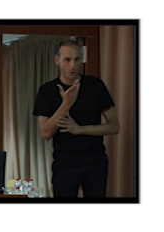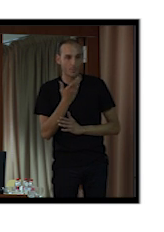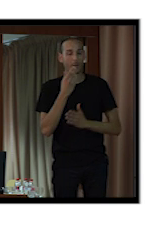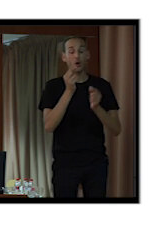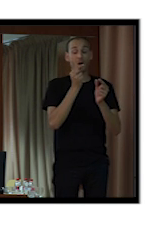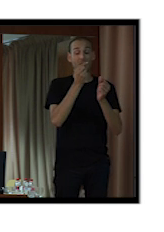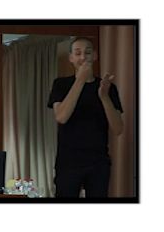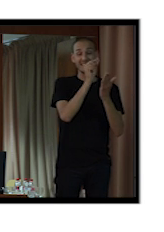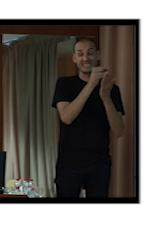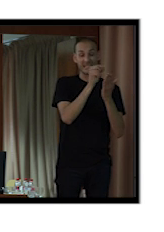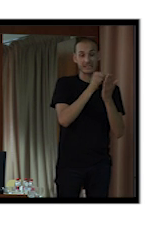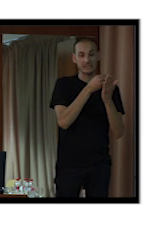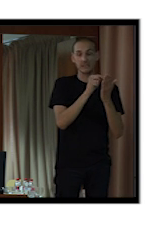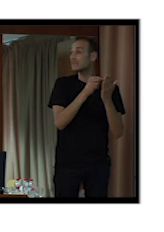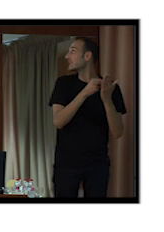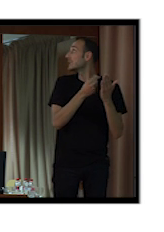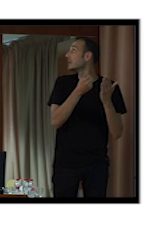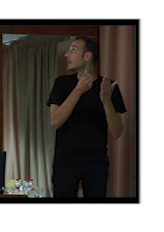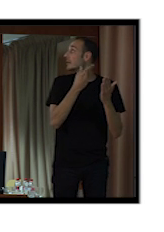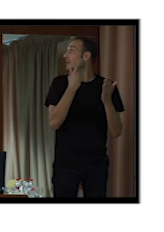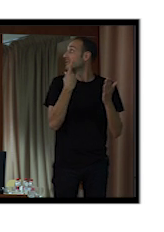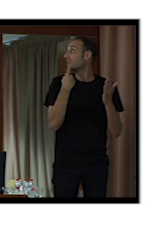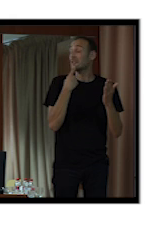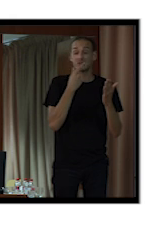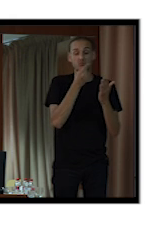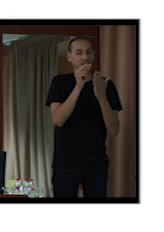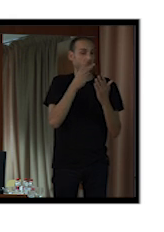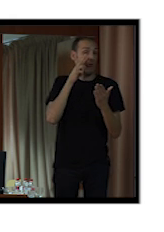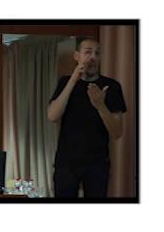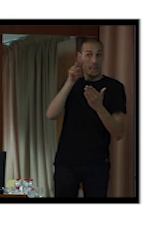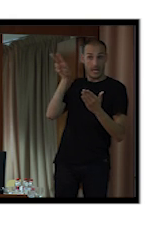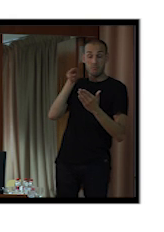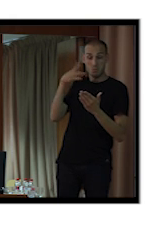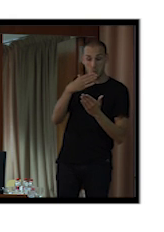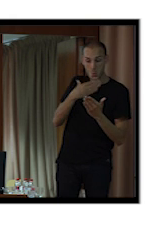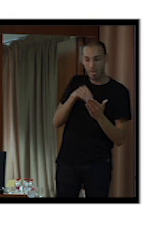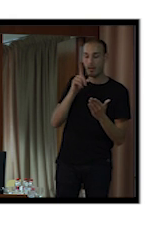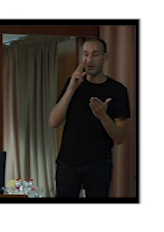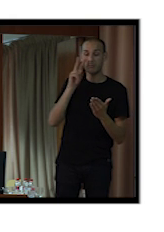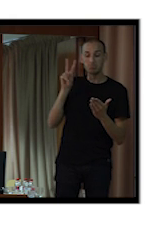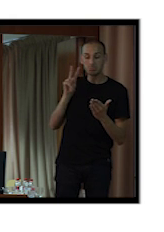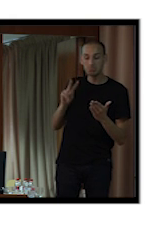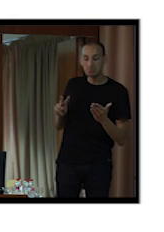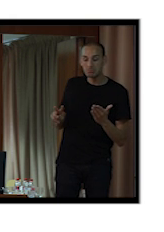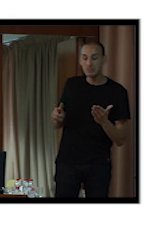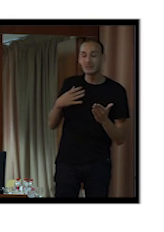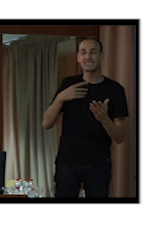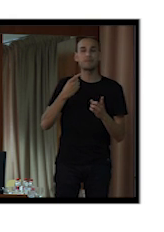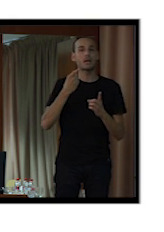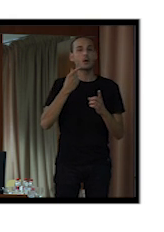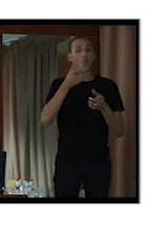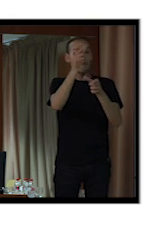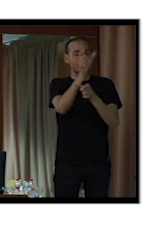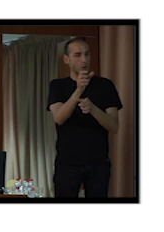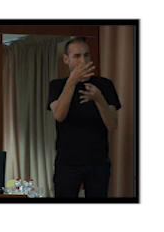latencia múltiple del sueño, yo lo pongo ahí para que lo leáis, pero realmente consiste en ver cuánto tarda una persona normal